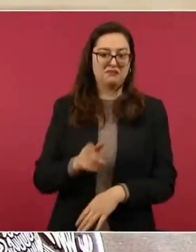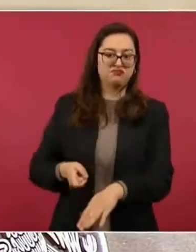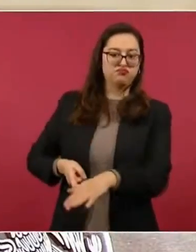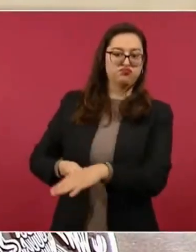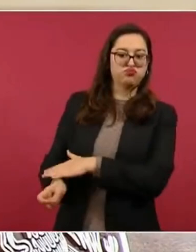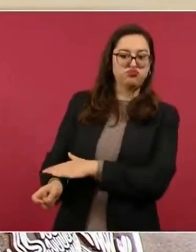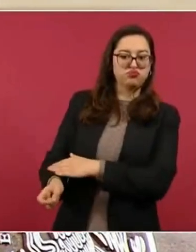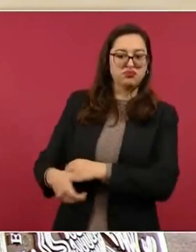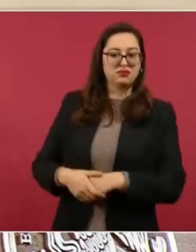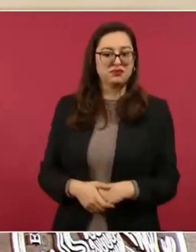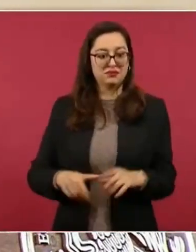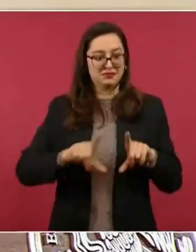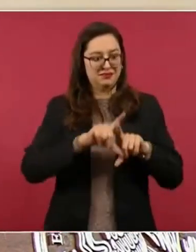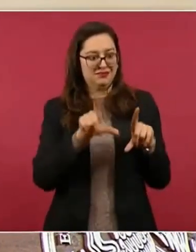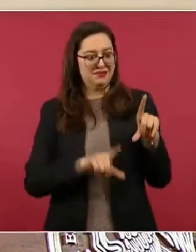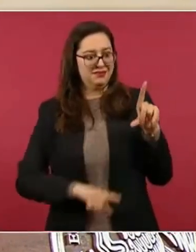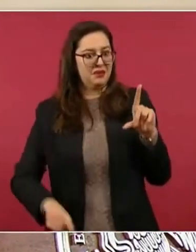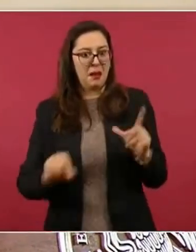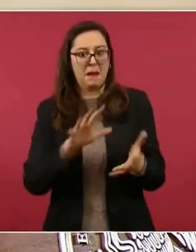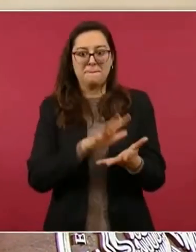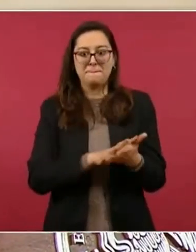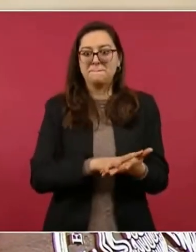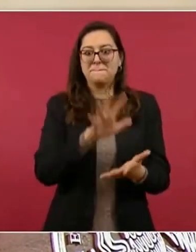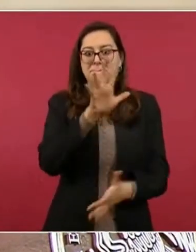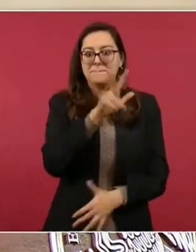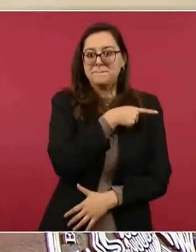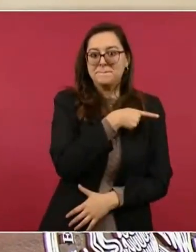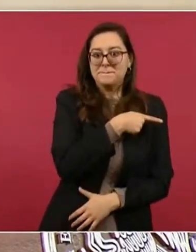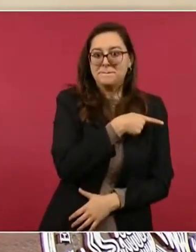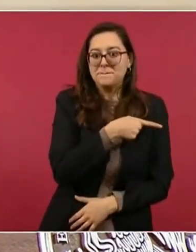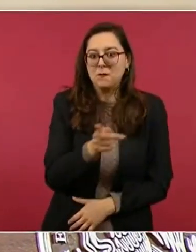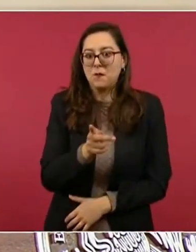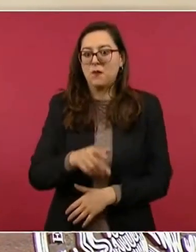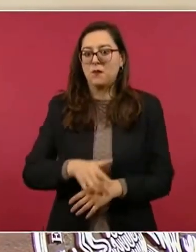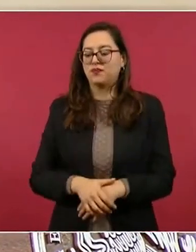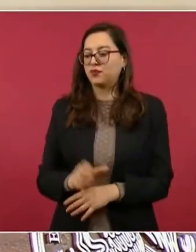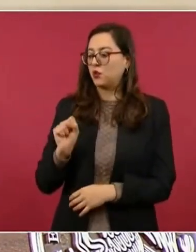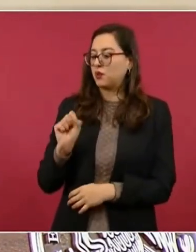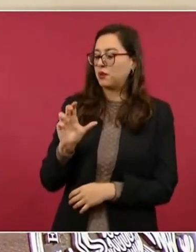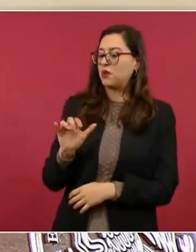Entonces, un ministro de la Corte, 500,000 pesos mensuales.